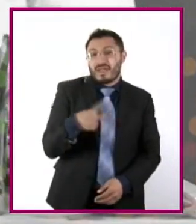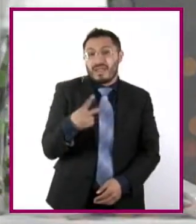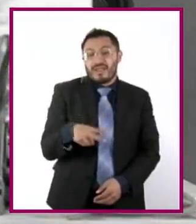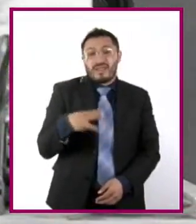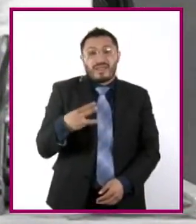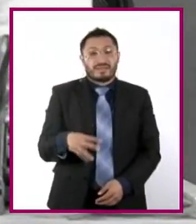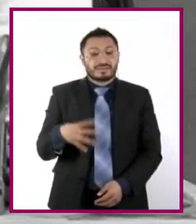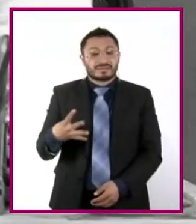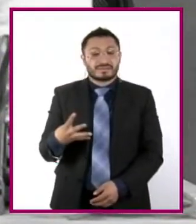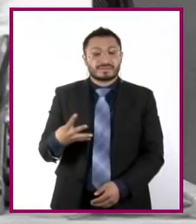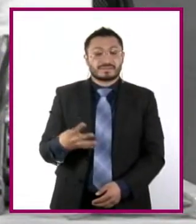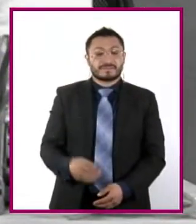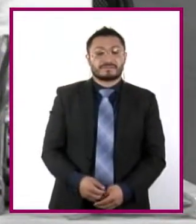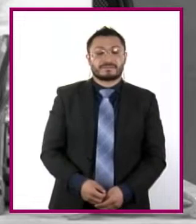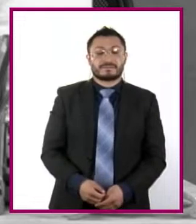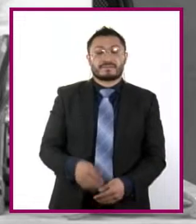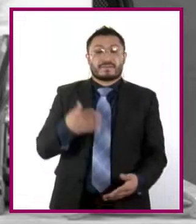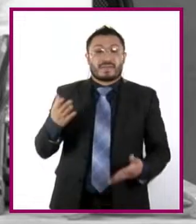cuatro.